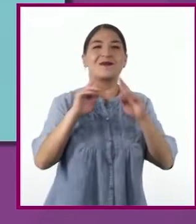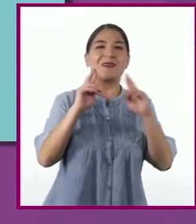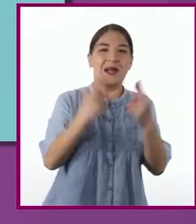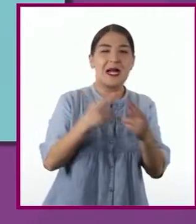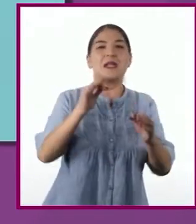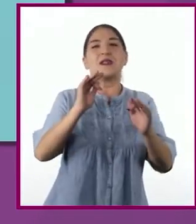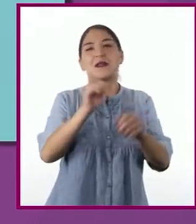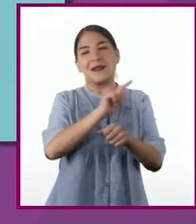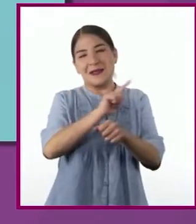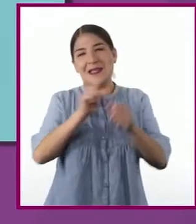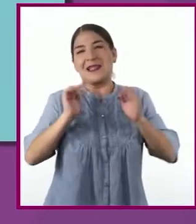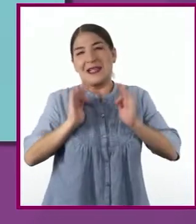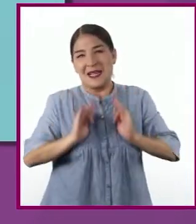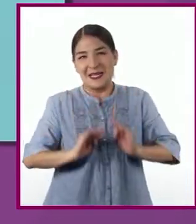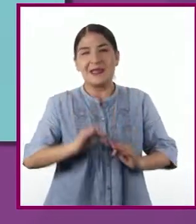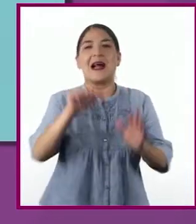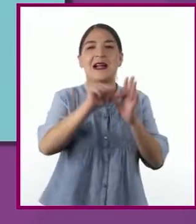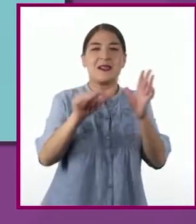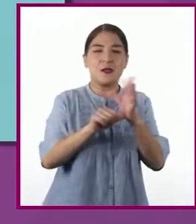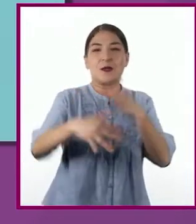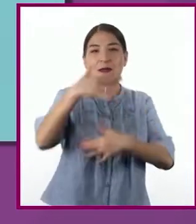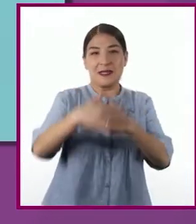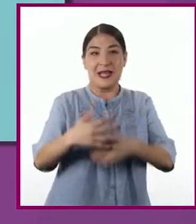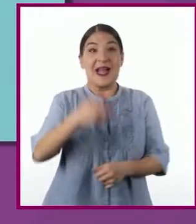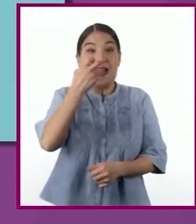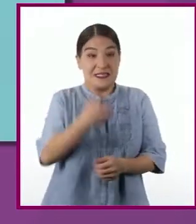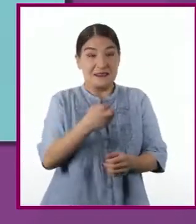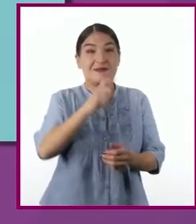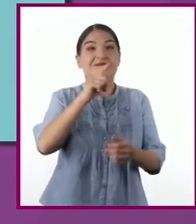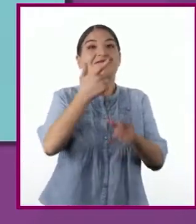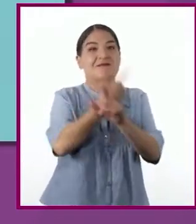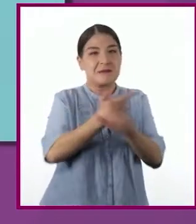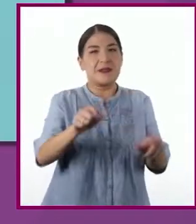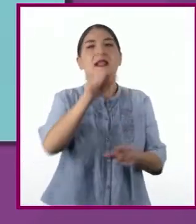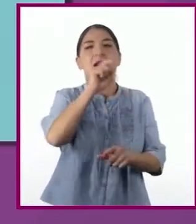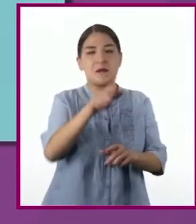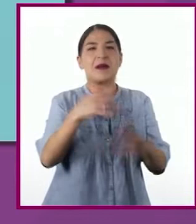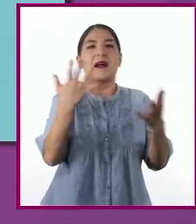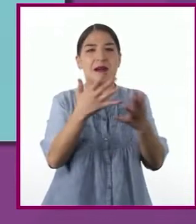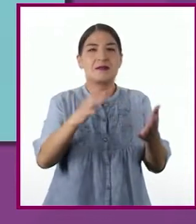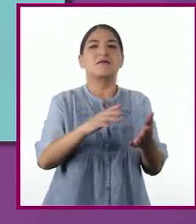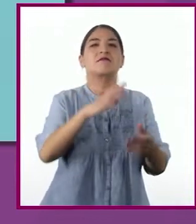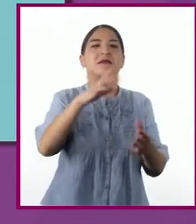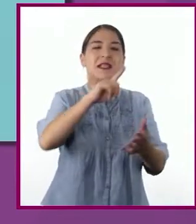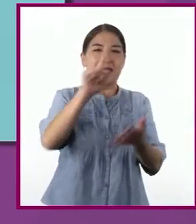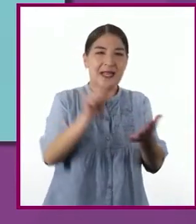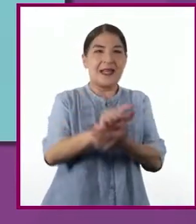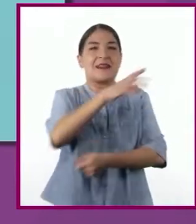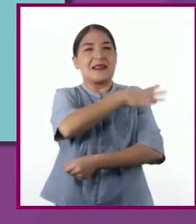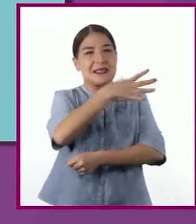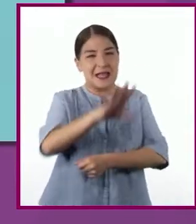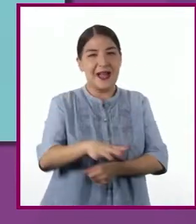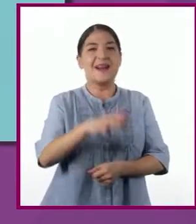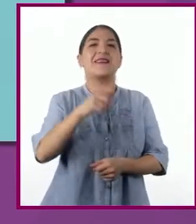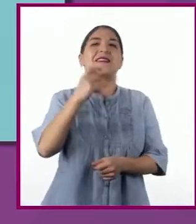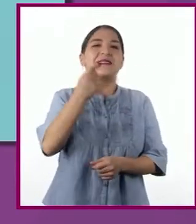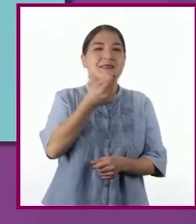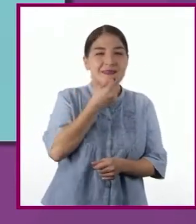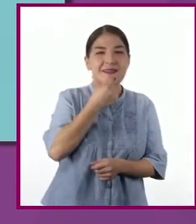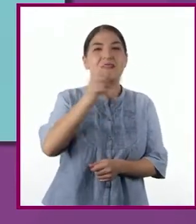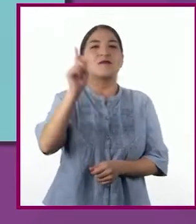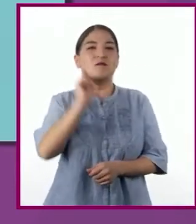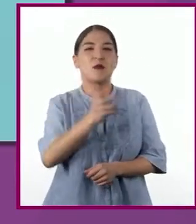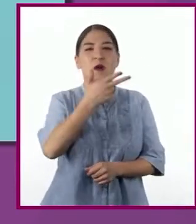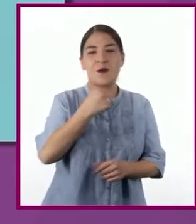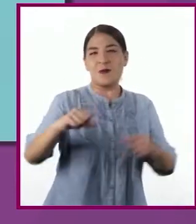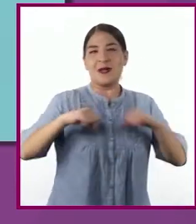15. Estas libertades están también establecidas en la Ley General de Niñas, Niños y Adolescentes en